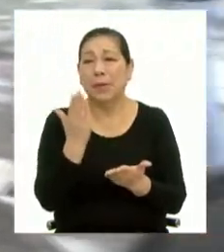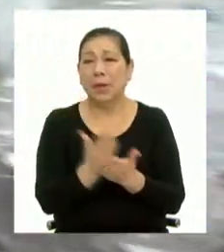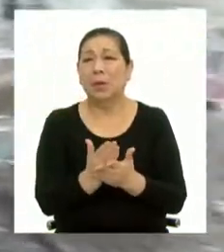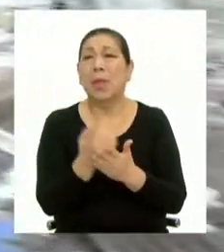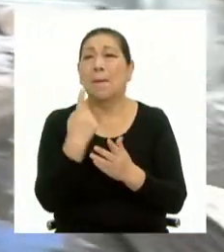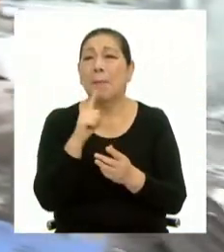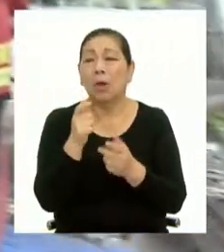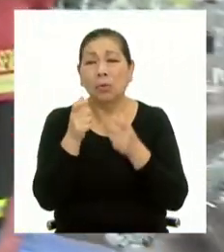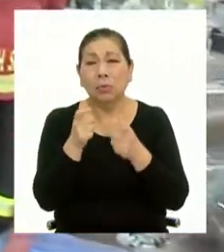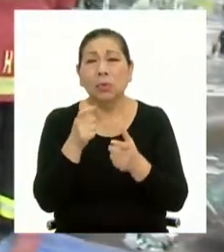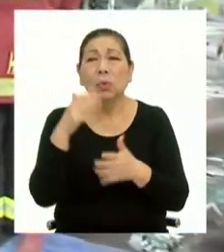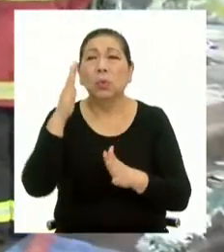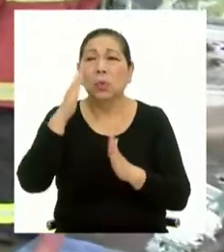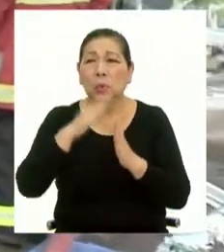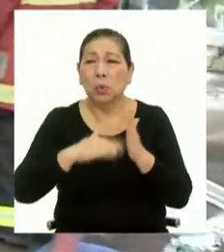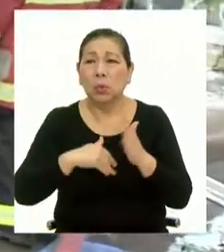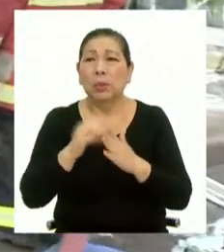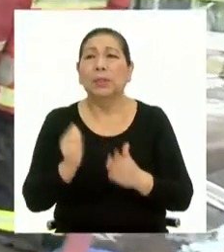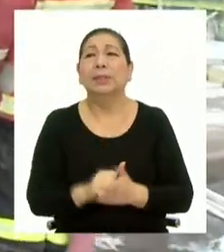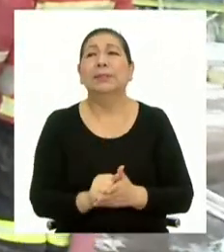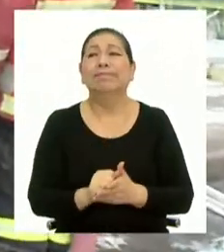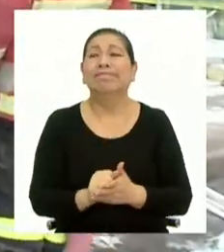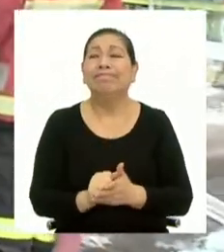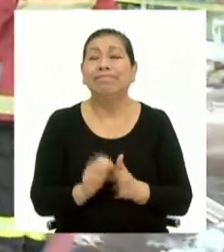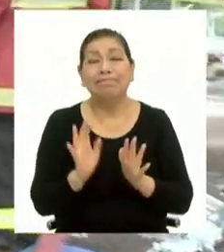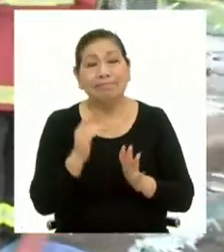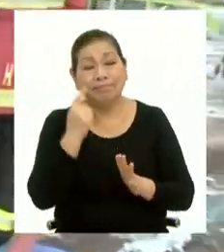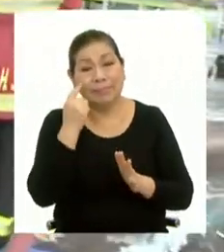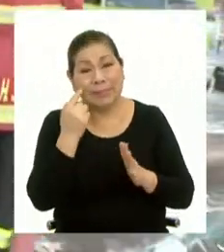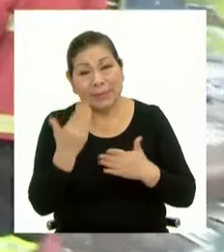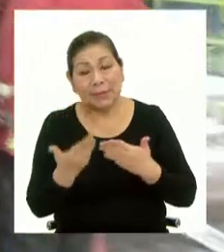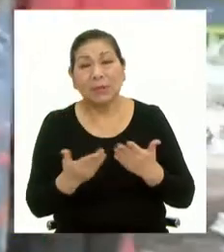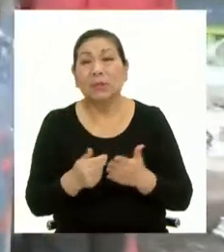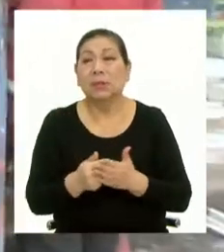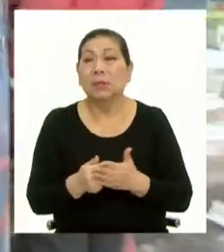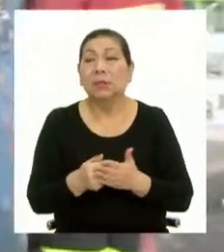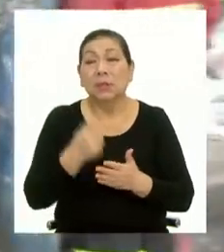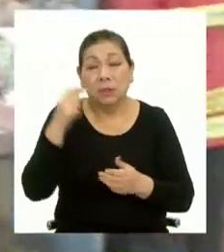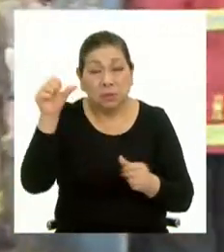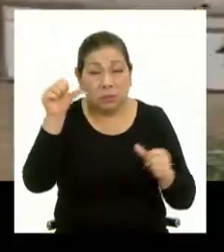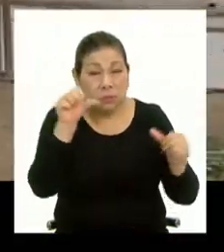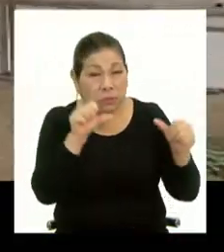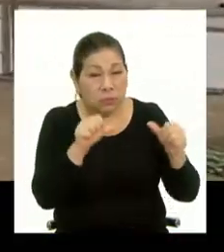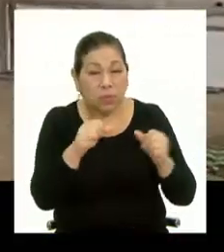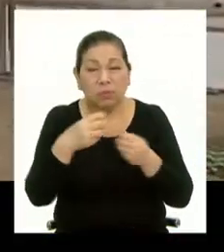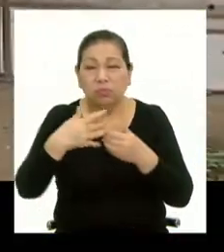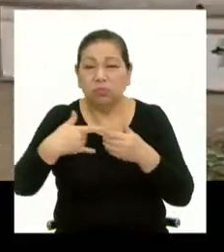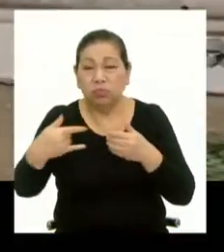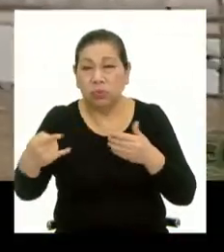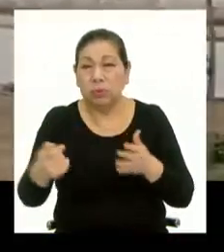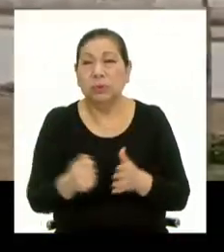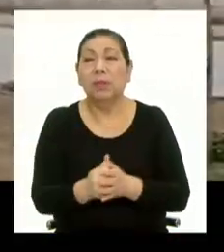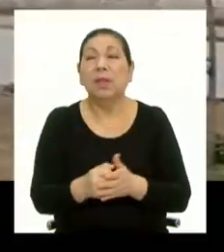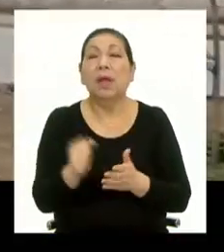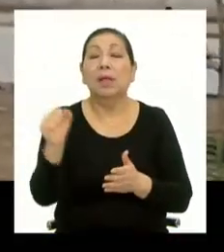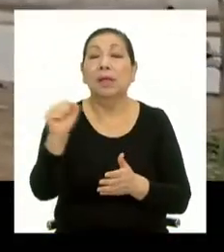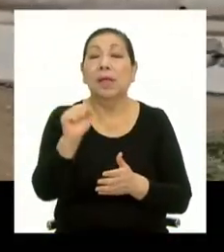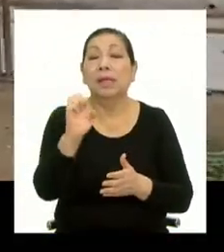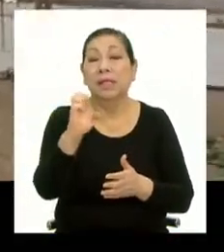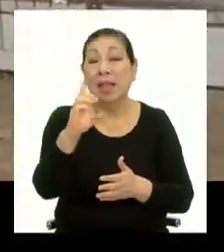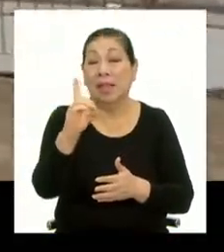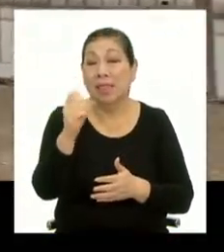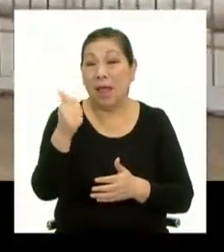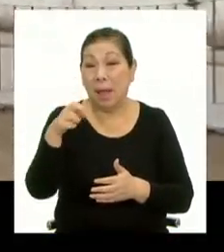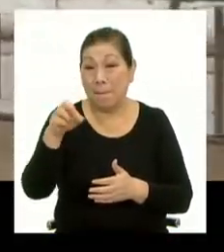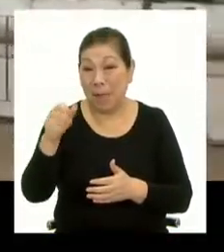puestos para controlar el incendio. Vamos a usar un producto químico conocido como espuma. Con ayuda de Cedapal, que habilitó los